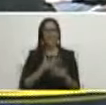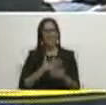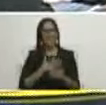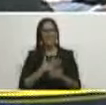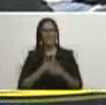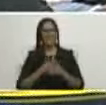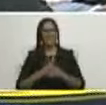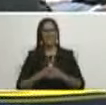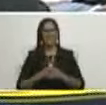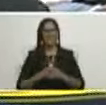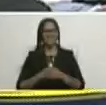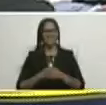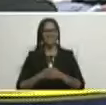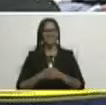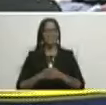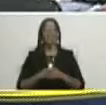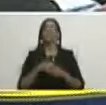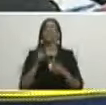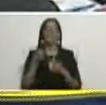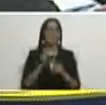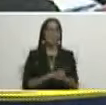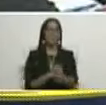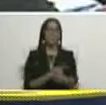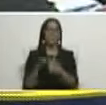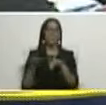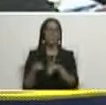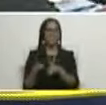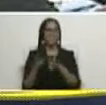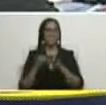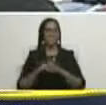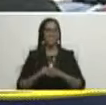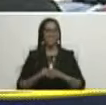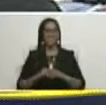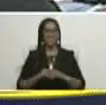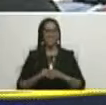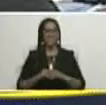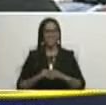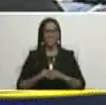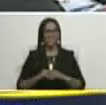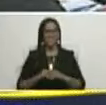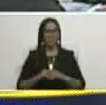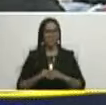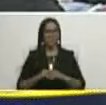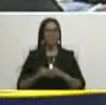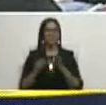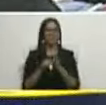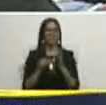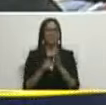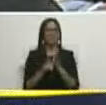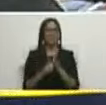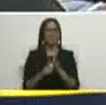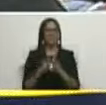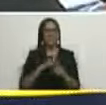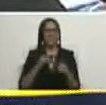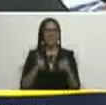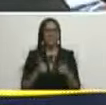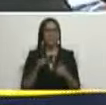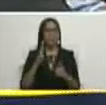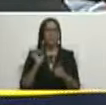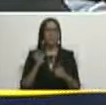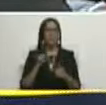¿Ah? Y Génesis es mi hermanita menor, chica. ¿Ah? ¿Cómo está Pedregal? ¿La VC?